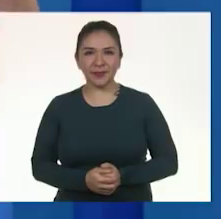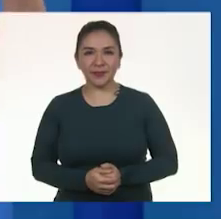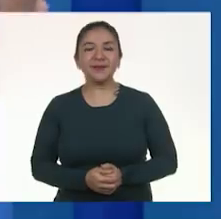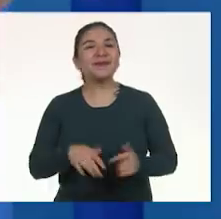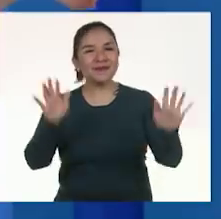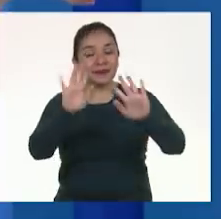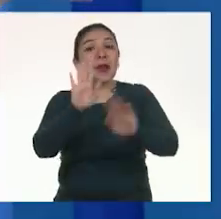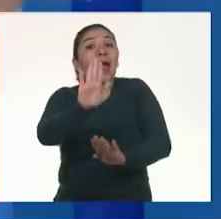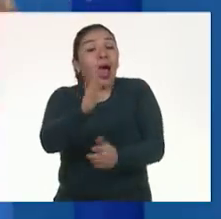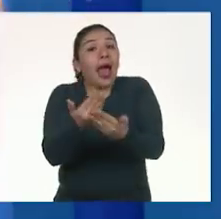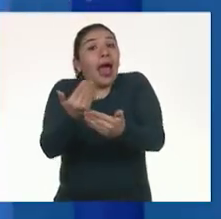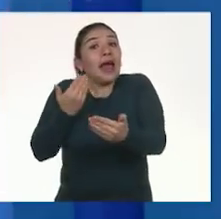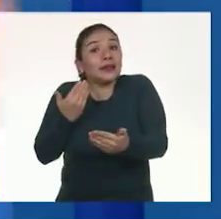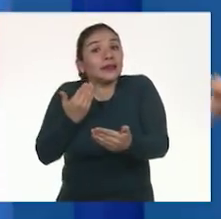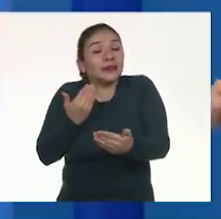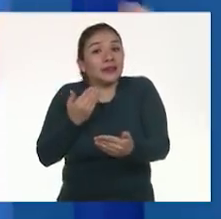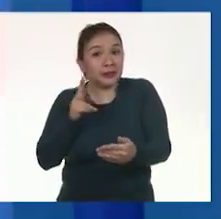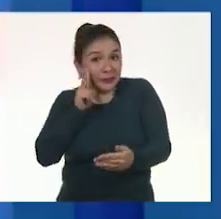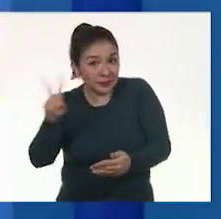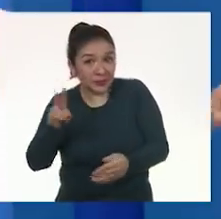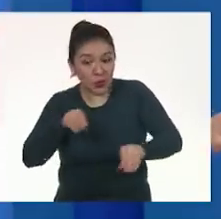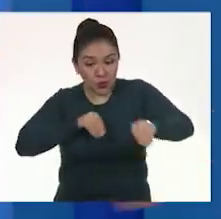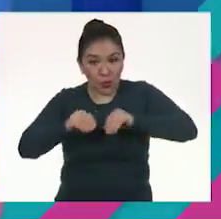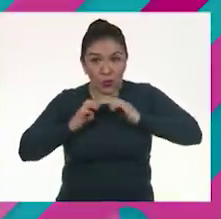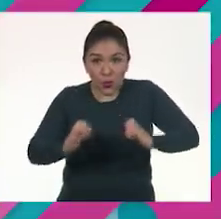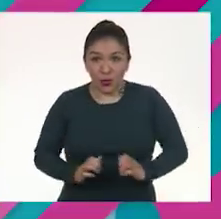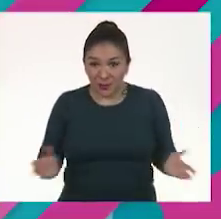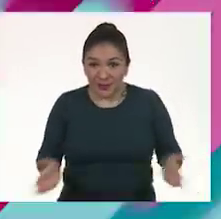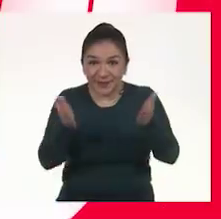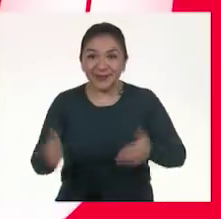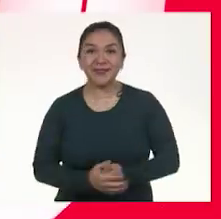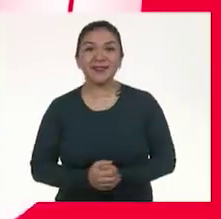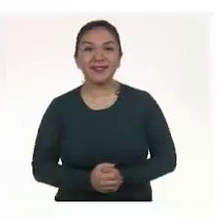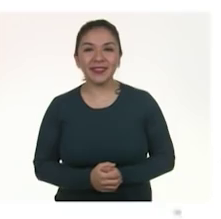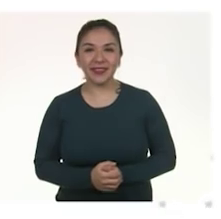Nos vemos, pero antes vamos a movernos un poco.